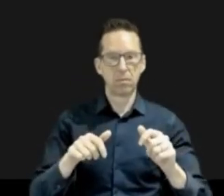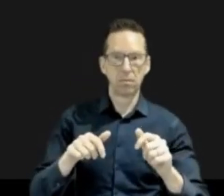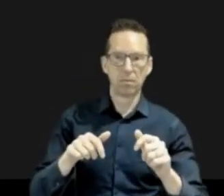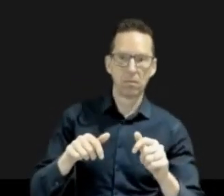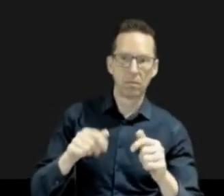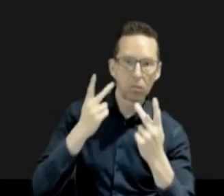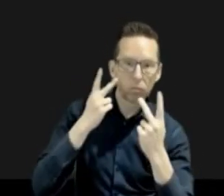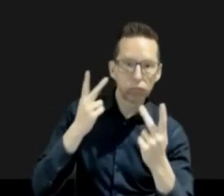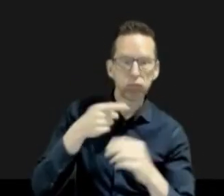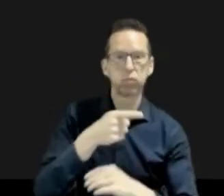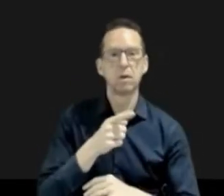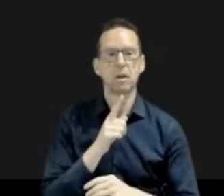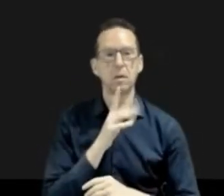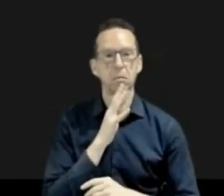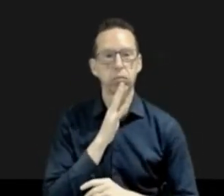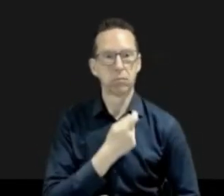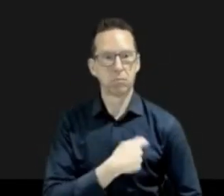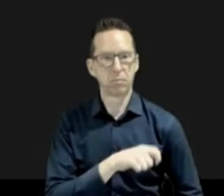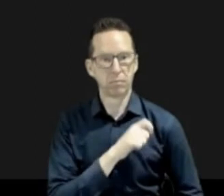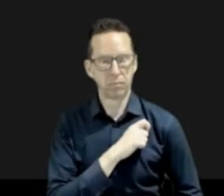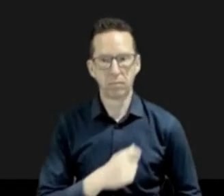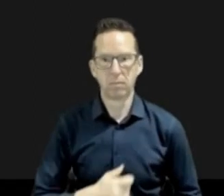choose the portuñol to speak